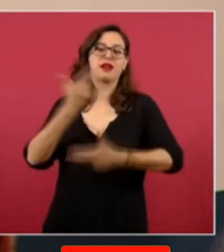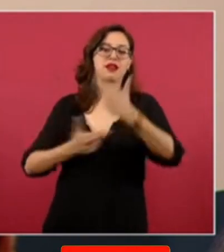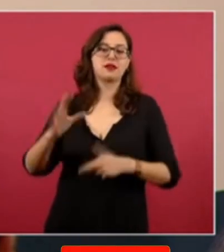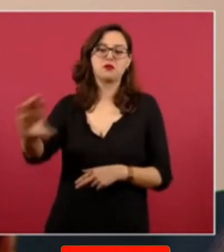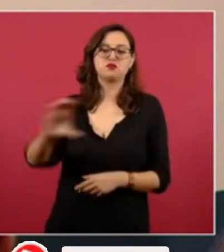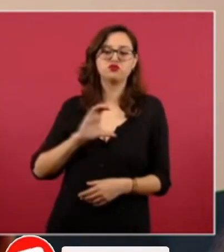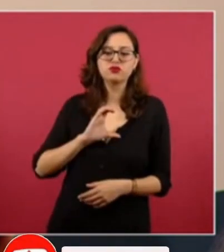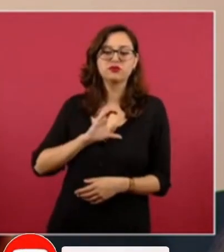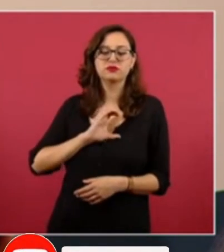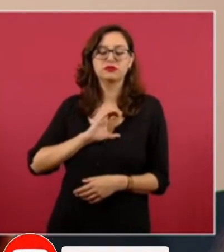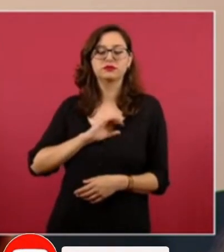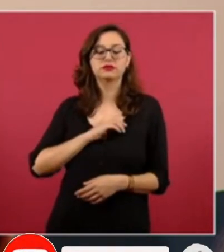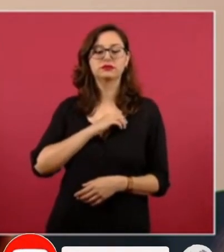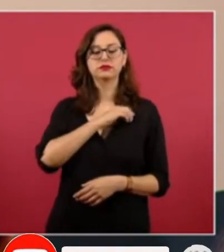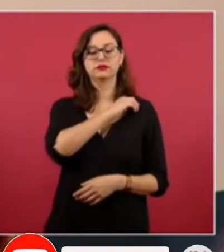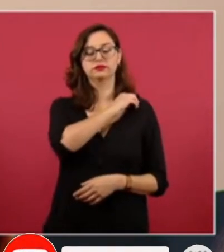Recuerdo